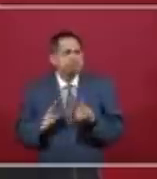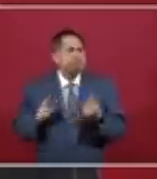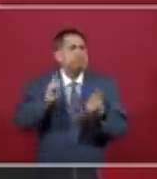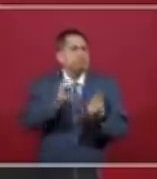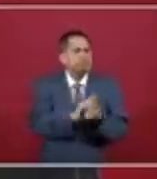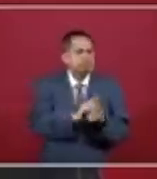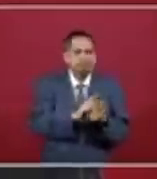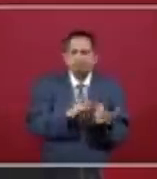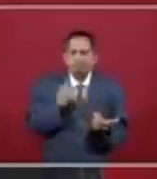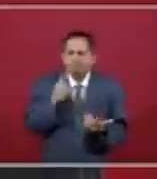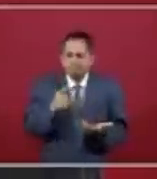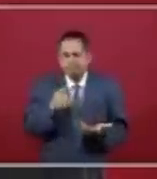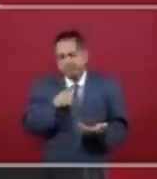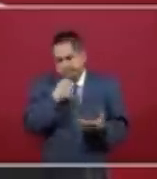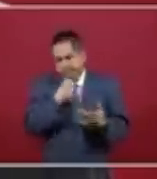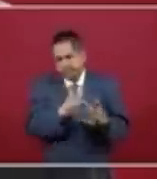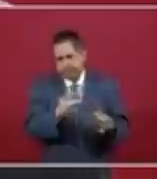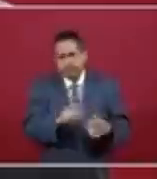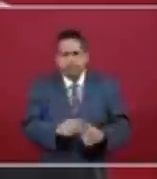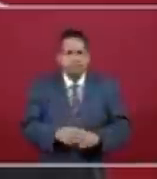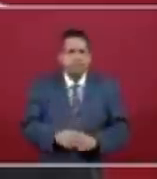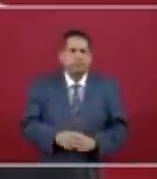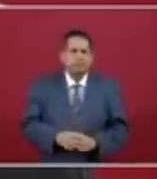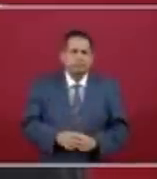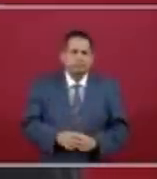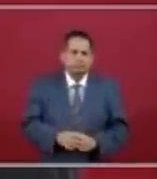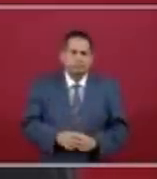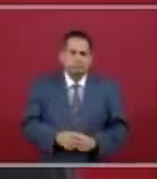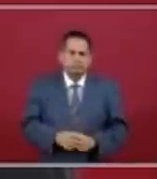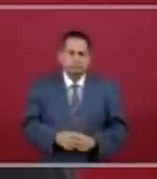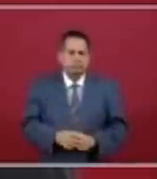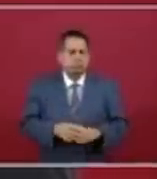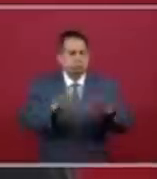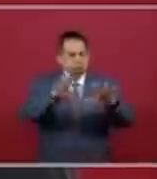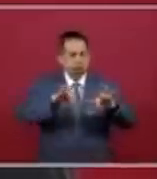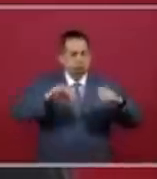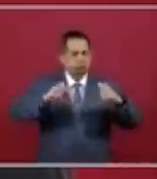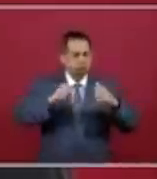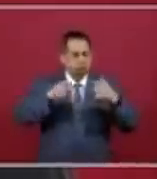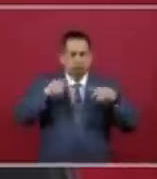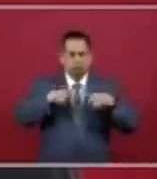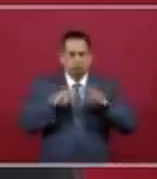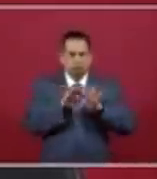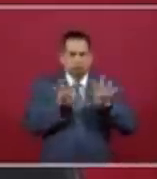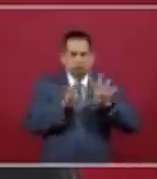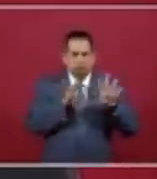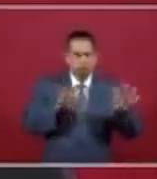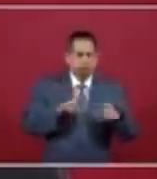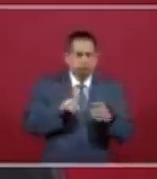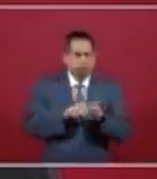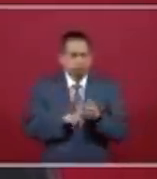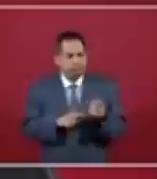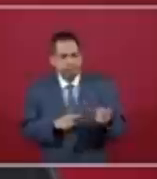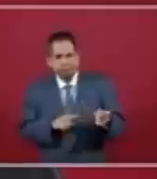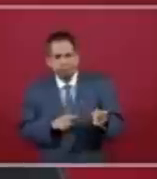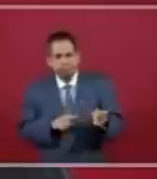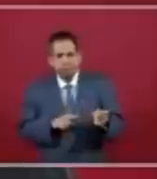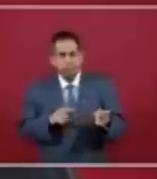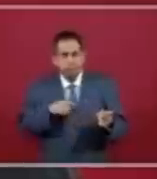Se hizo la ceremonia y no estaba contemplado de que